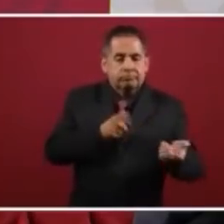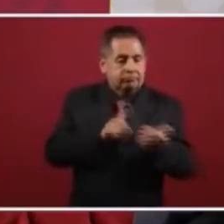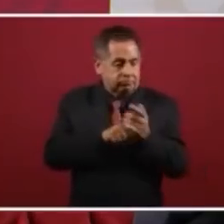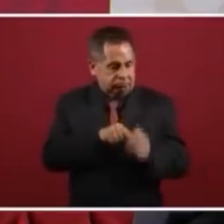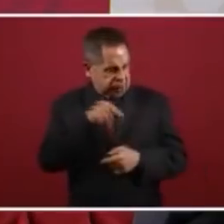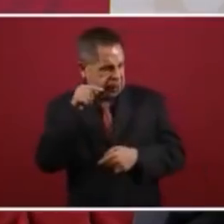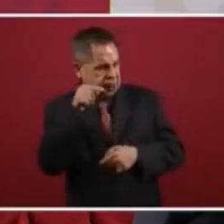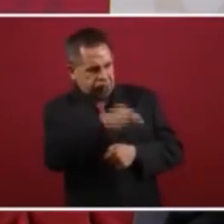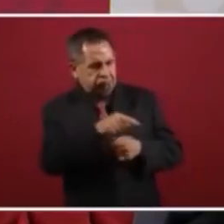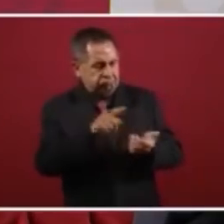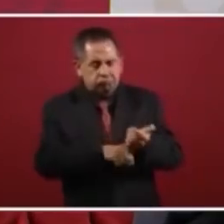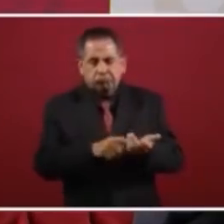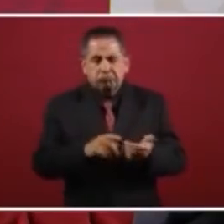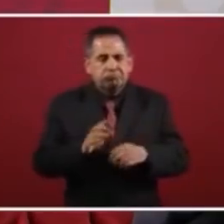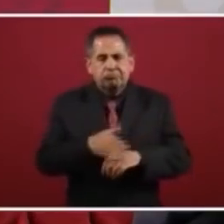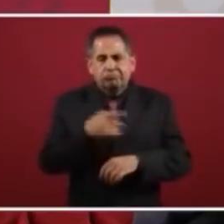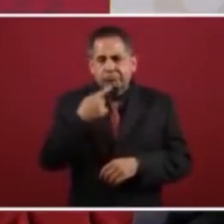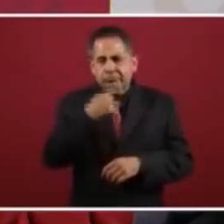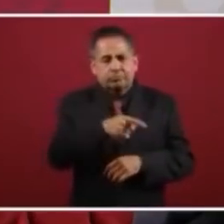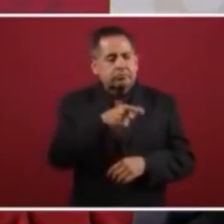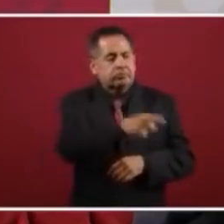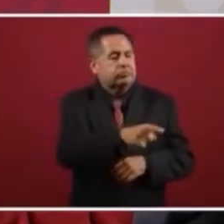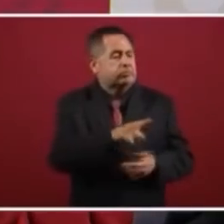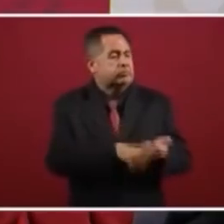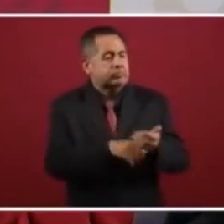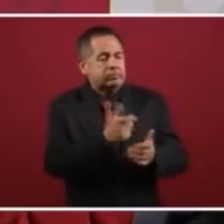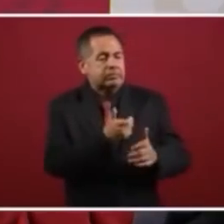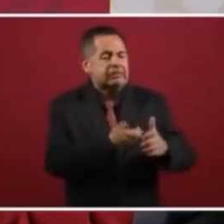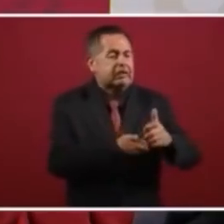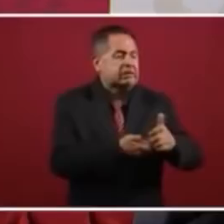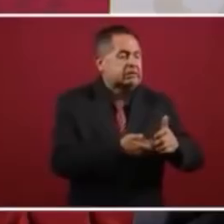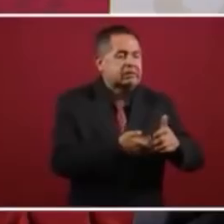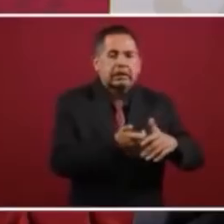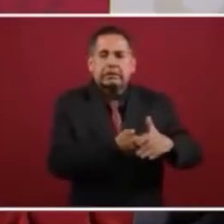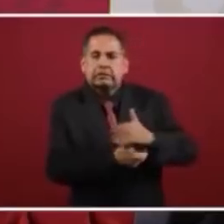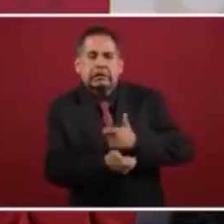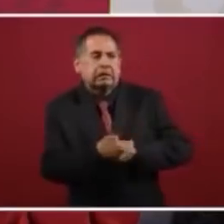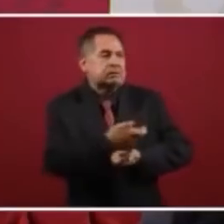acusaban? De lavado de dinero.